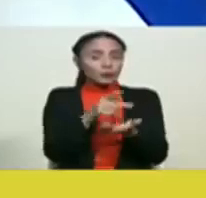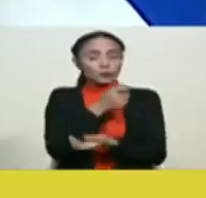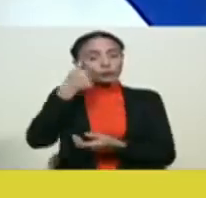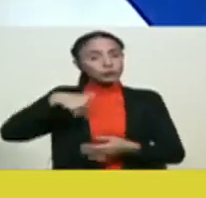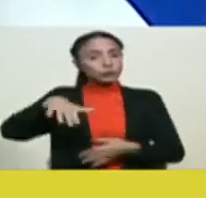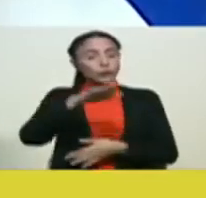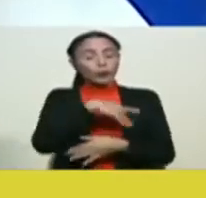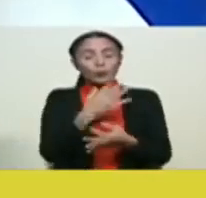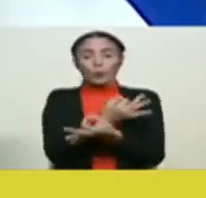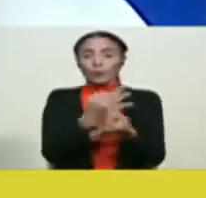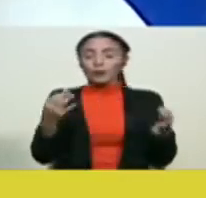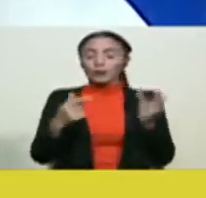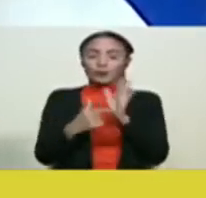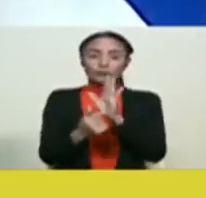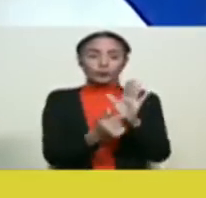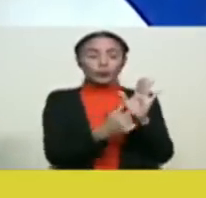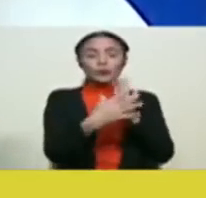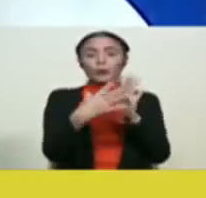ejemplares